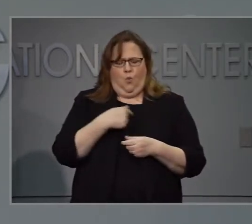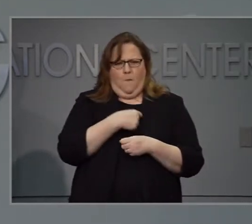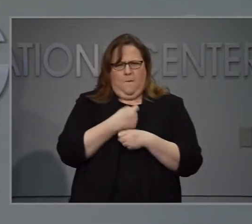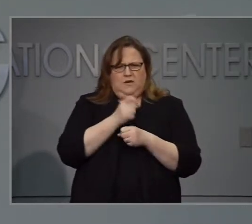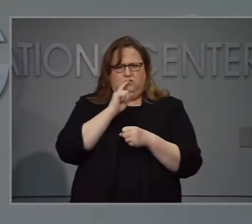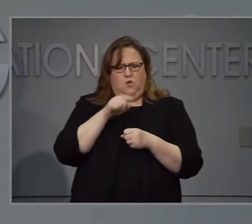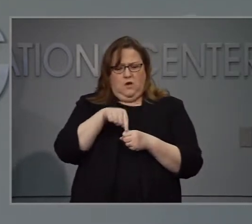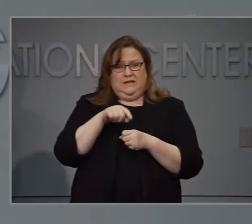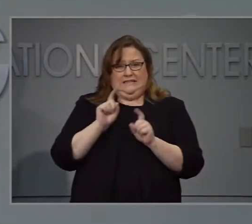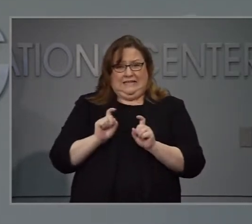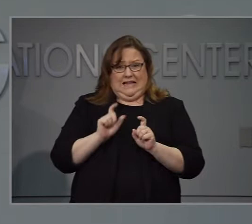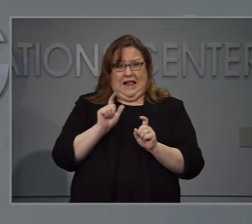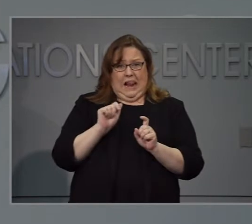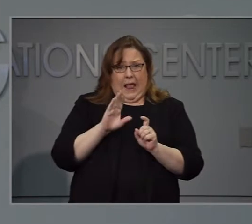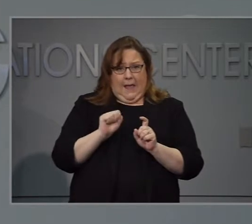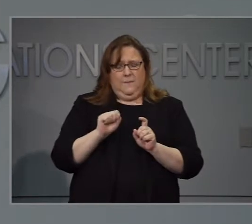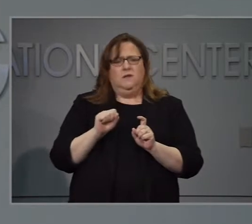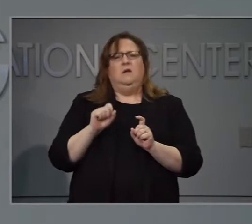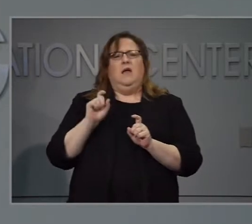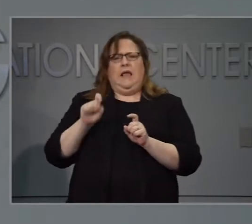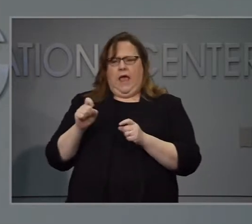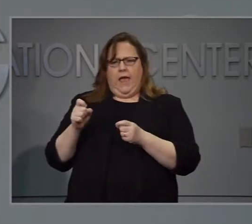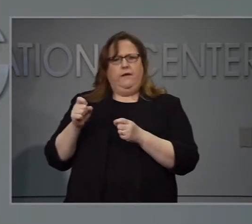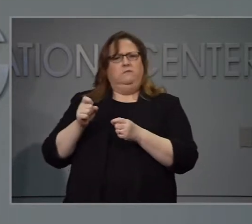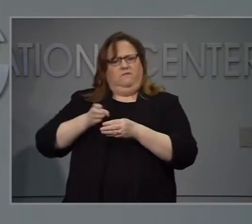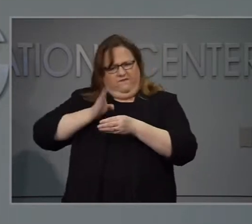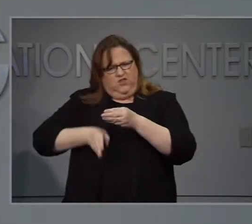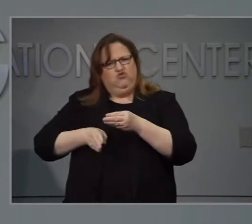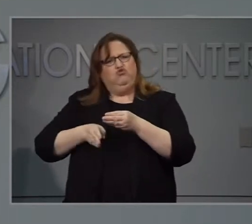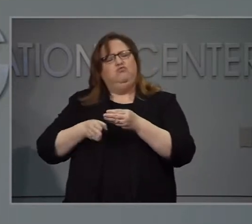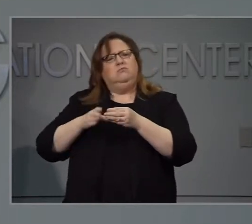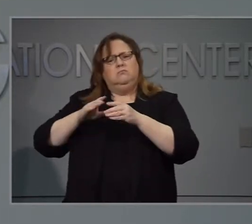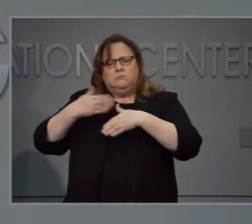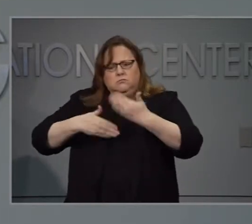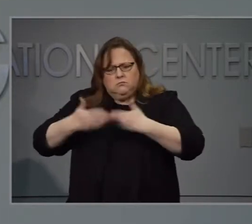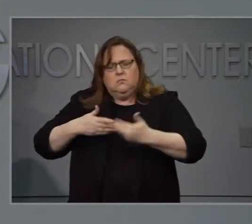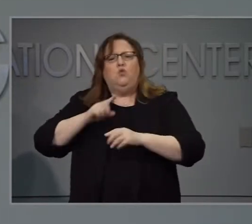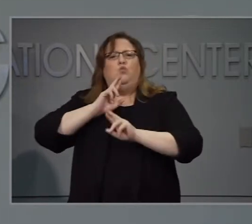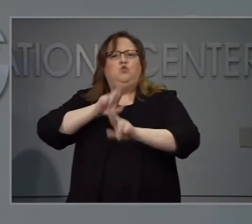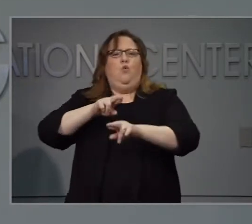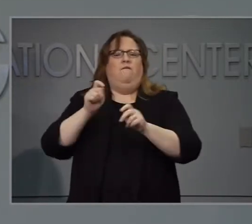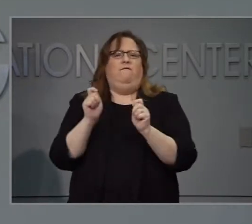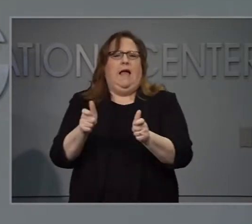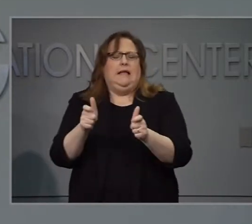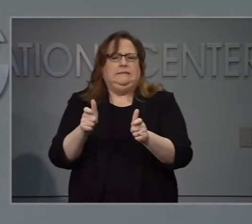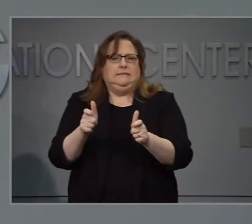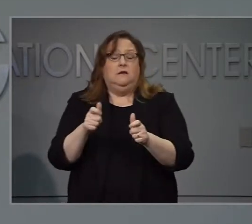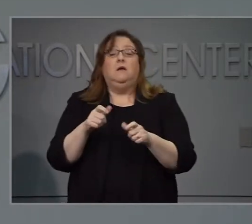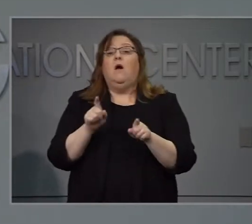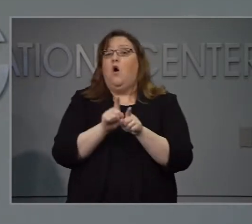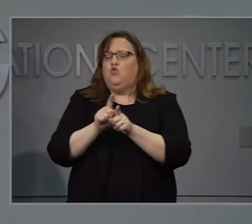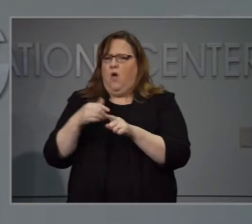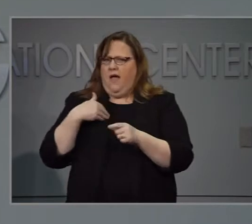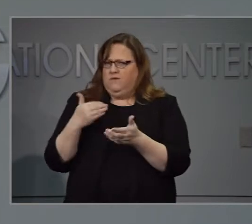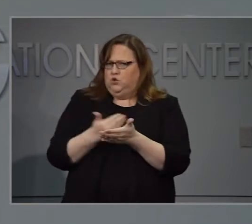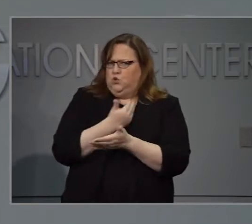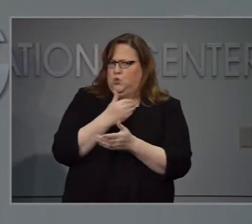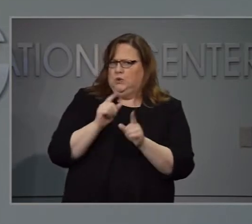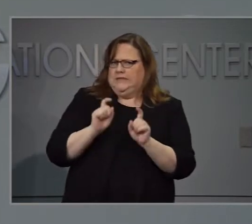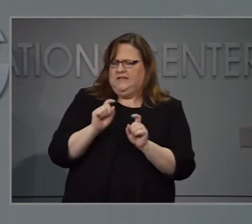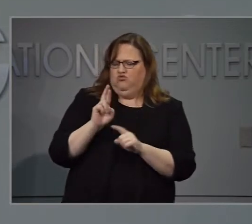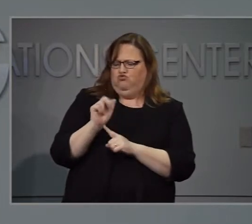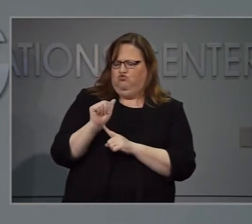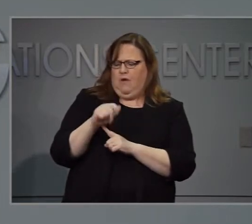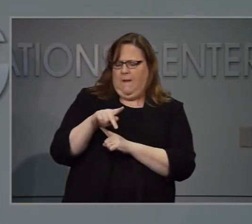de estos laboratorios de pruebas de laboratorio así como también poder integrar nuevos pruebas que